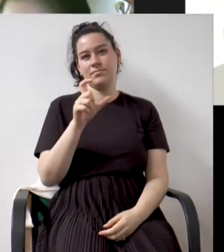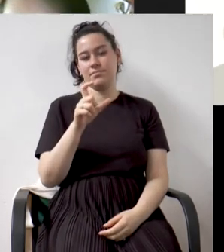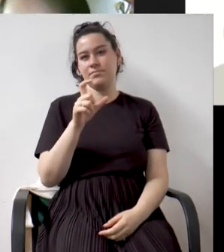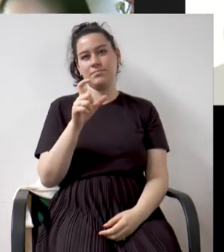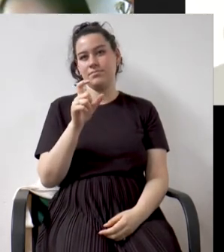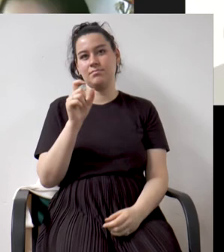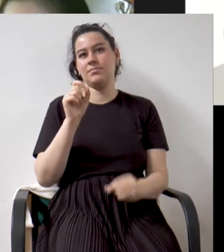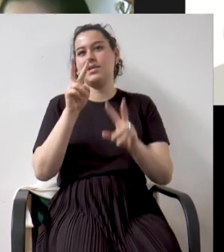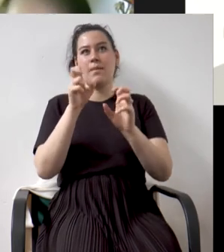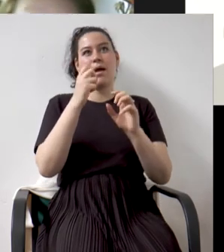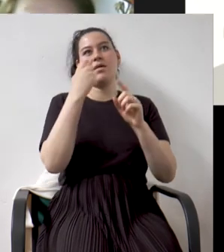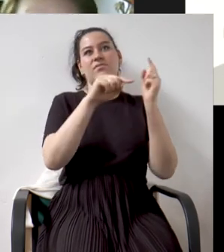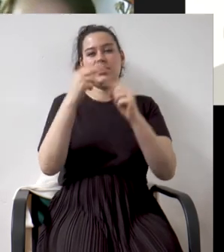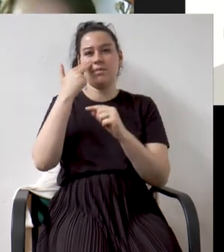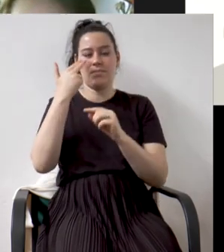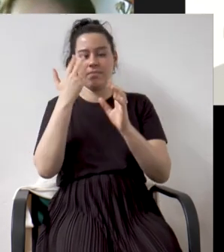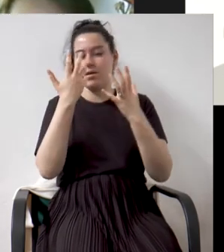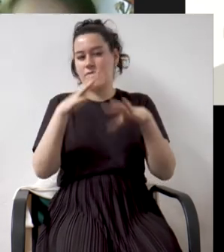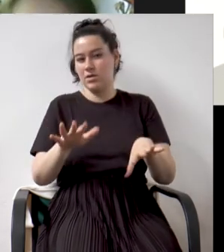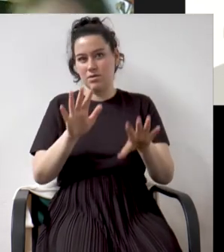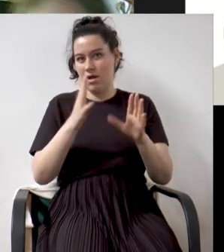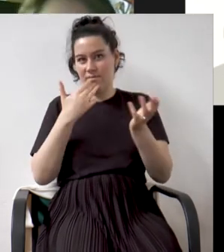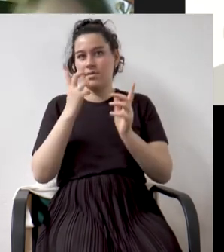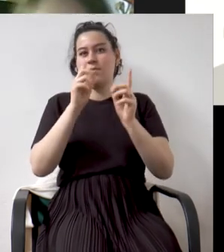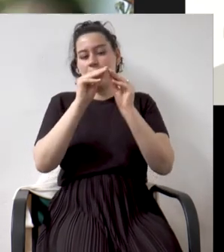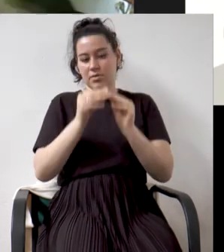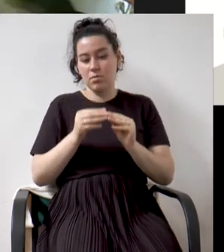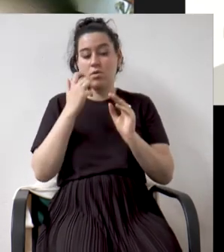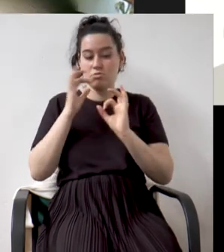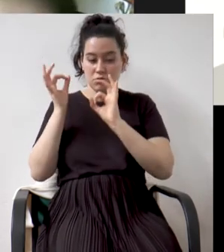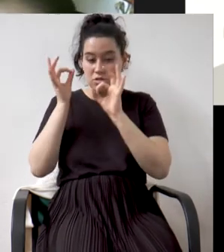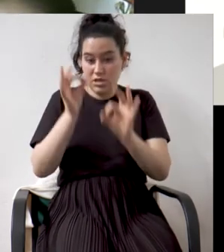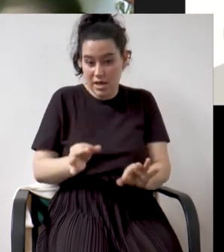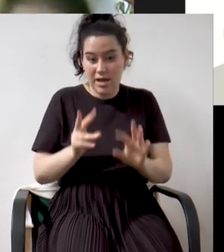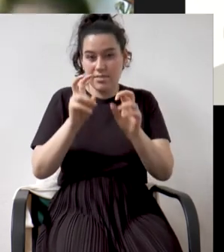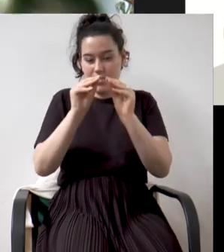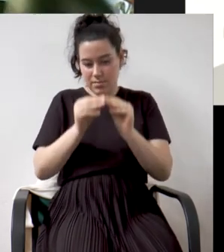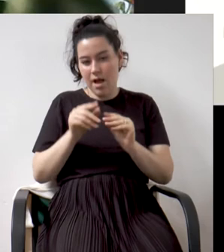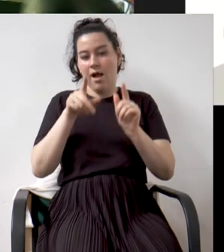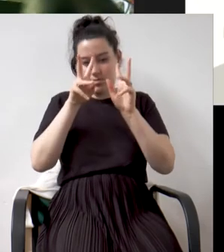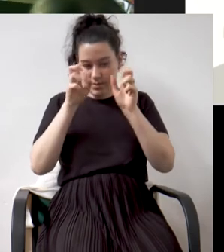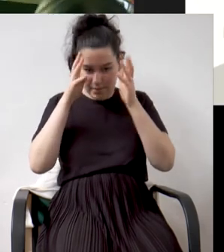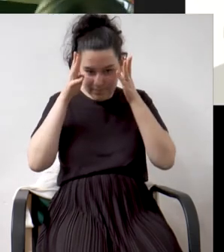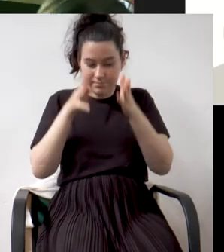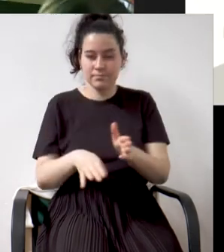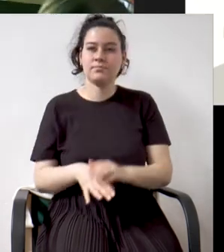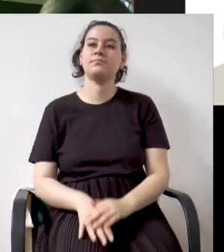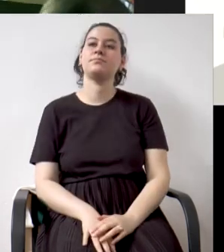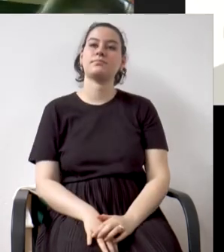el martillo ya no, y con el presupuesto me voy a ocupar cuando llegue, si es que llega todavía, además.